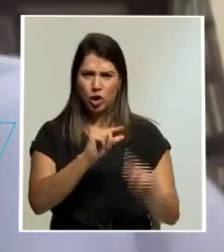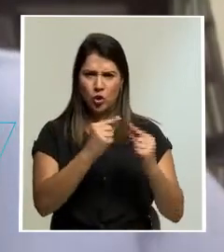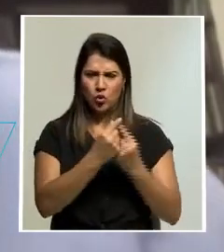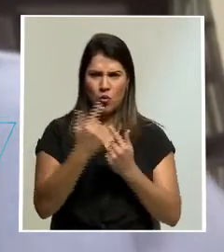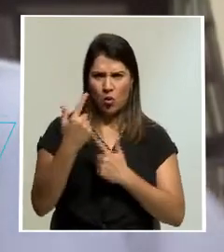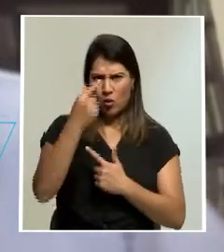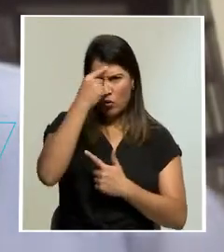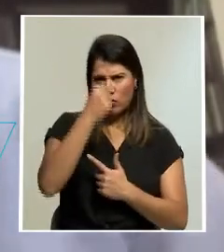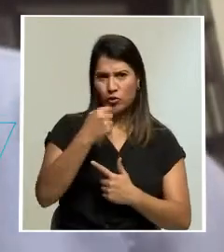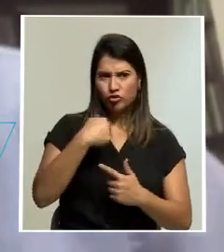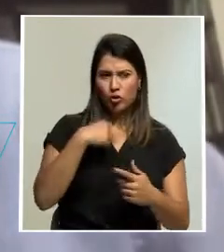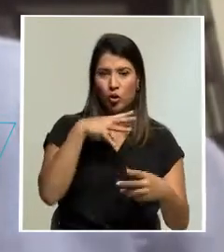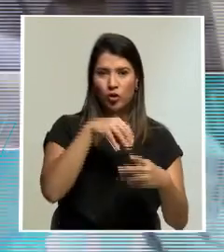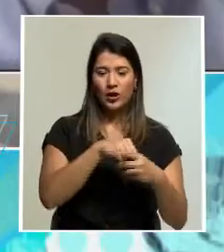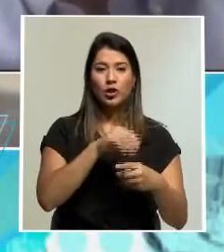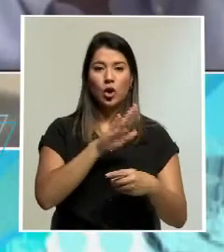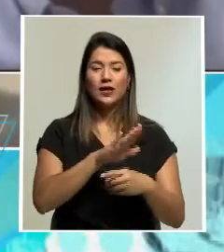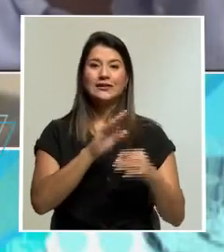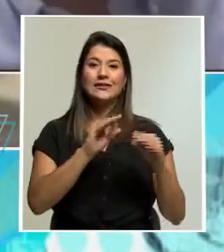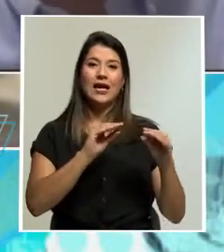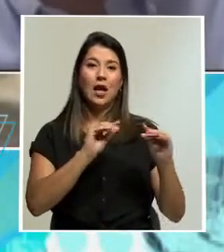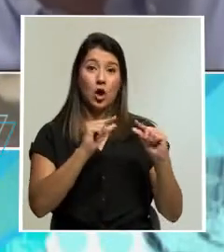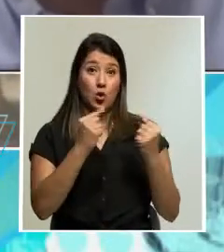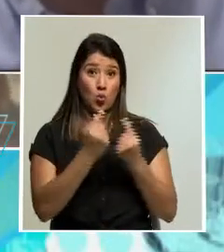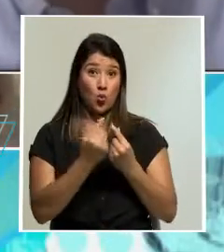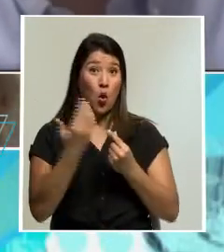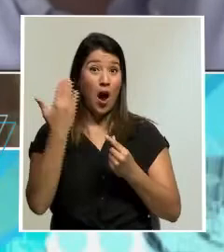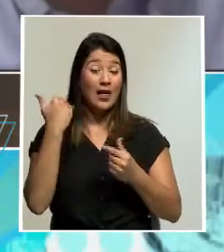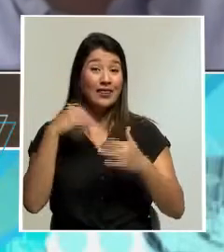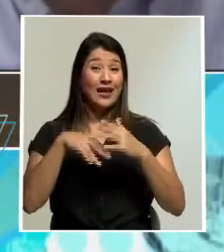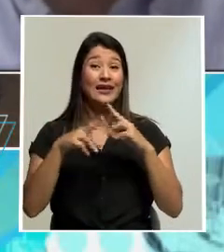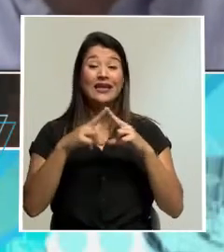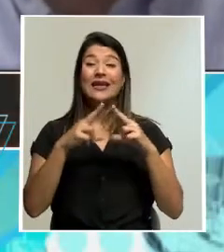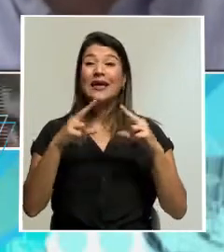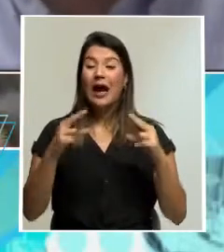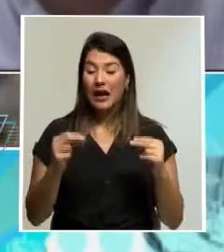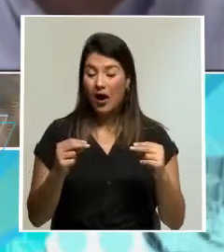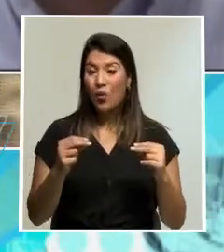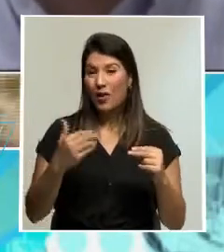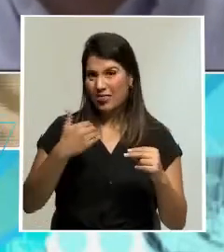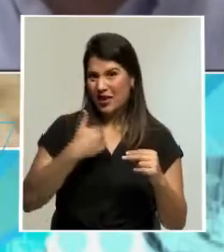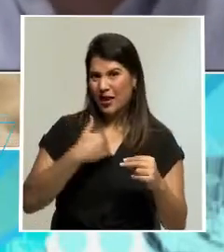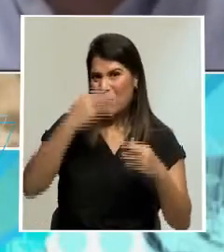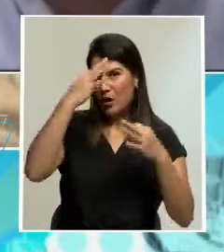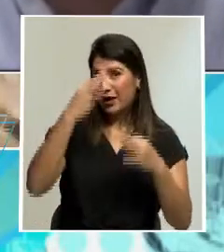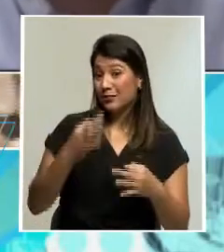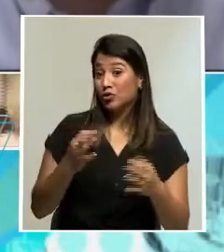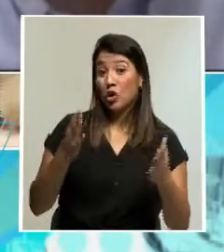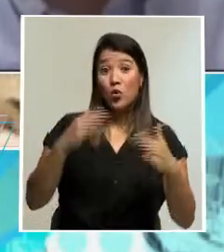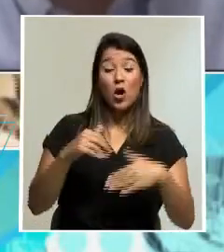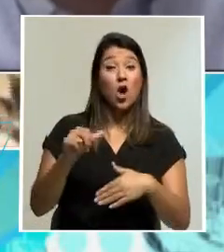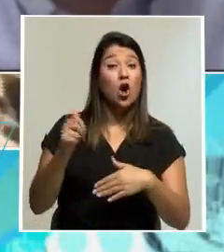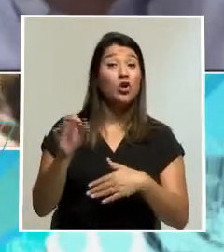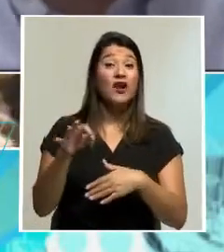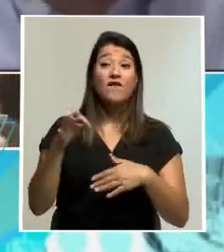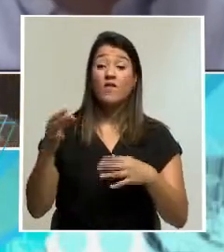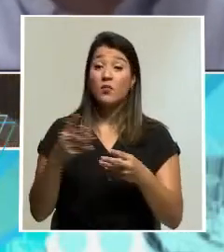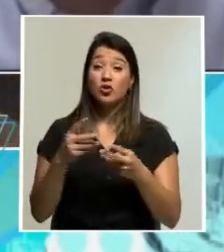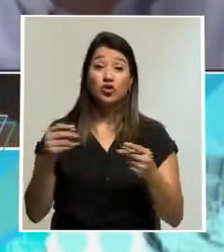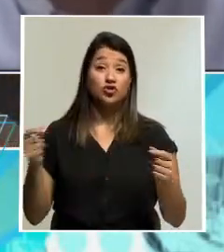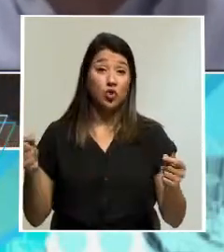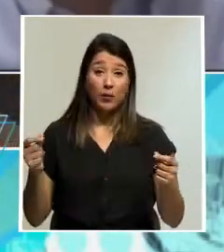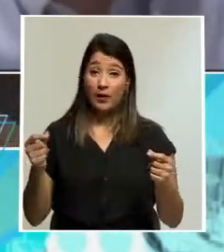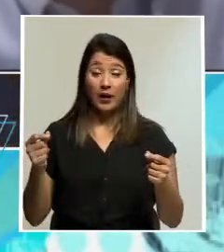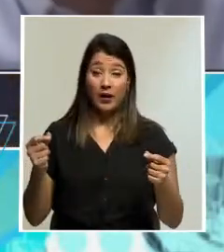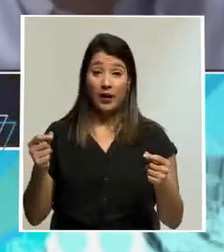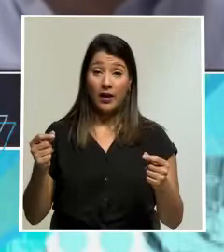Yo fui parte de ese movimiento cuando en Nicaragua se vivía bajo la convicción de que no había otra manera de salir de una dictadura